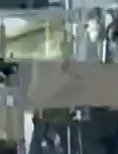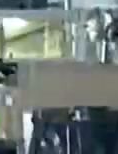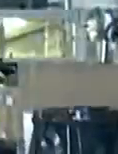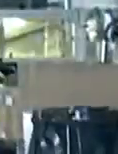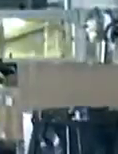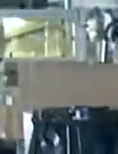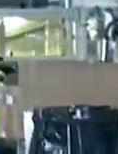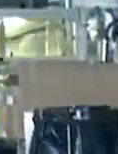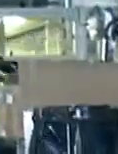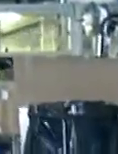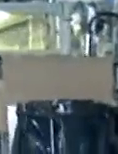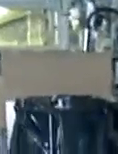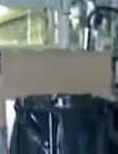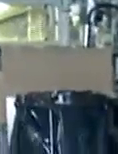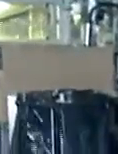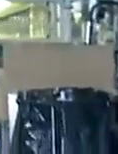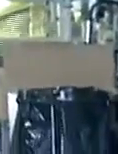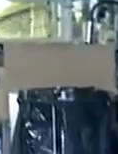bueno